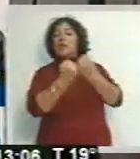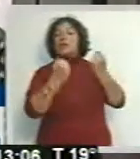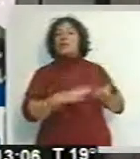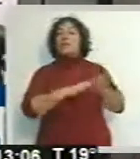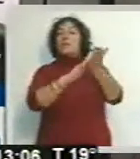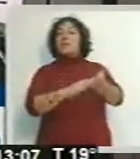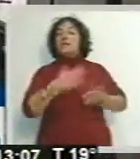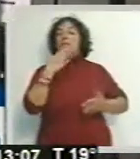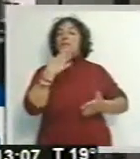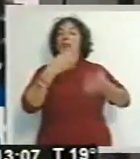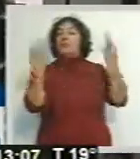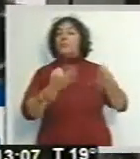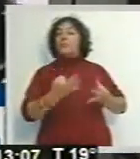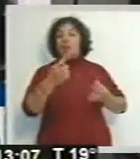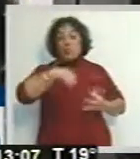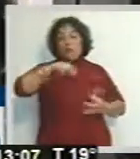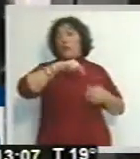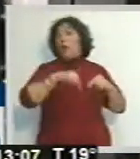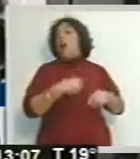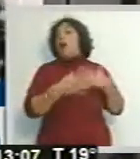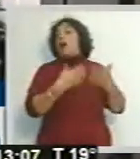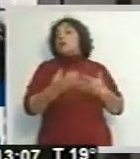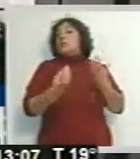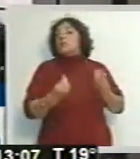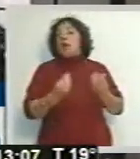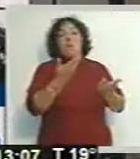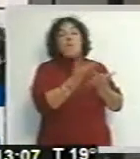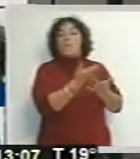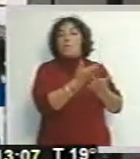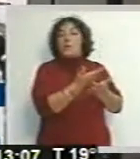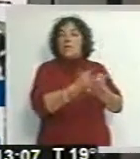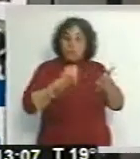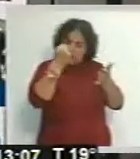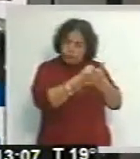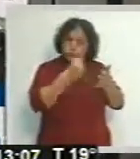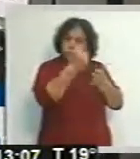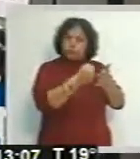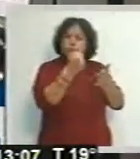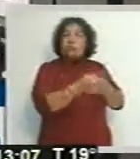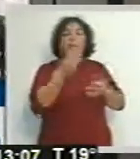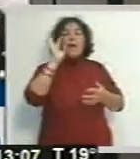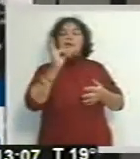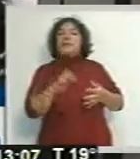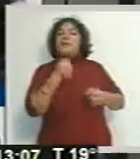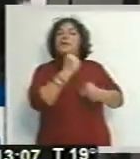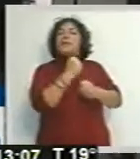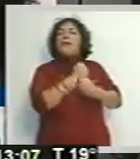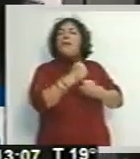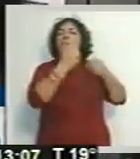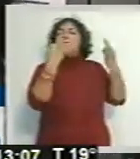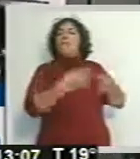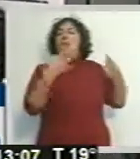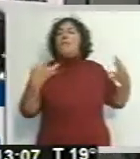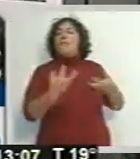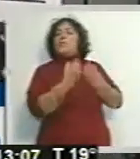en tiempo y forma. Lo que vamos a hacer es bueno, un pedido exhaustivo que le hice al equipo para ver el correcto funcionamiento o no de la